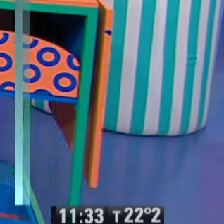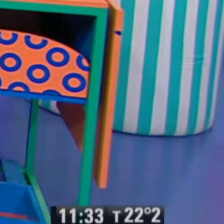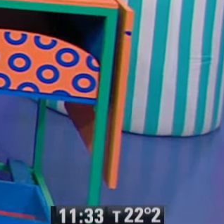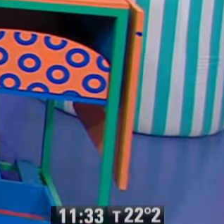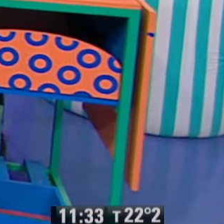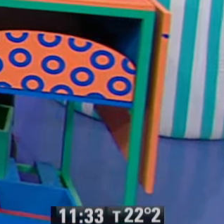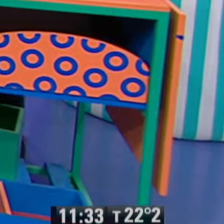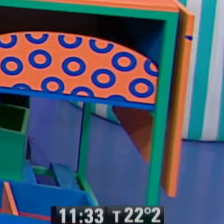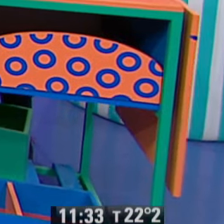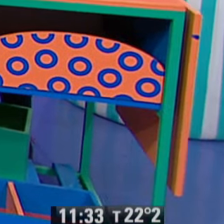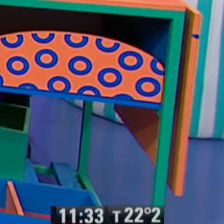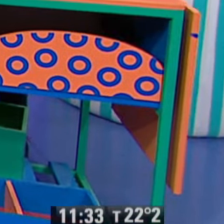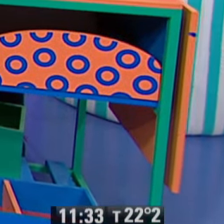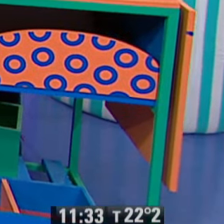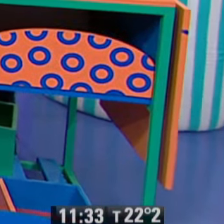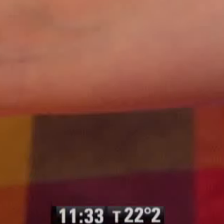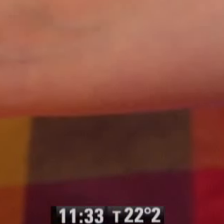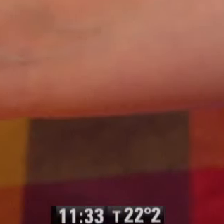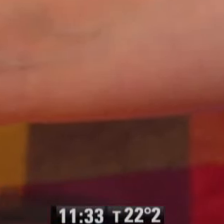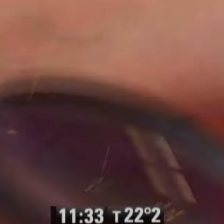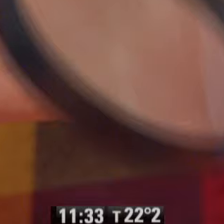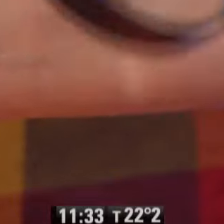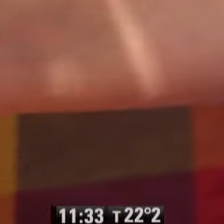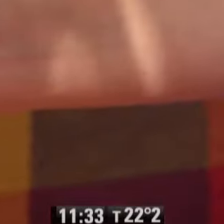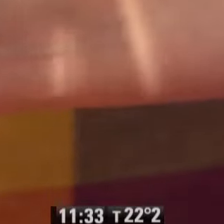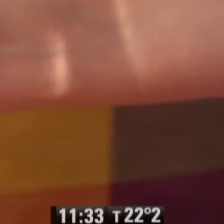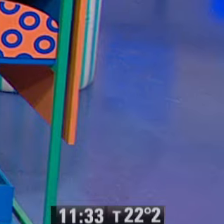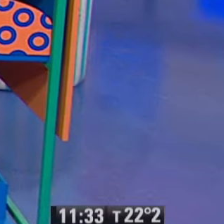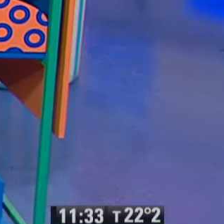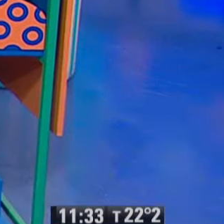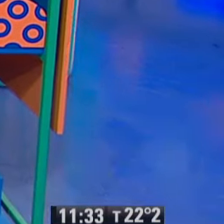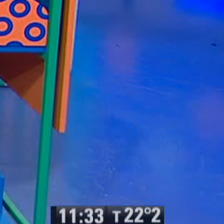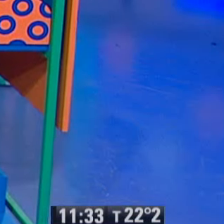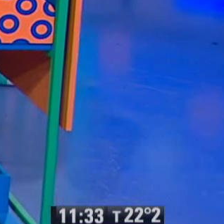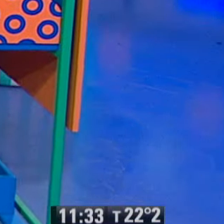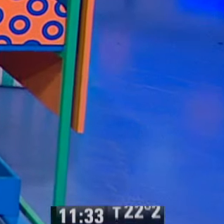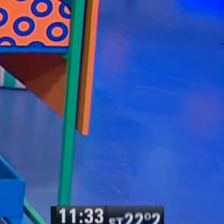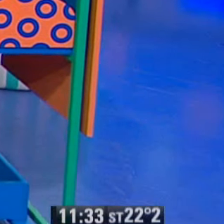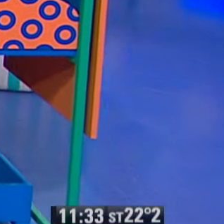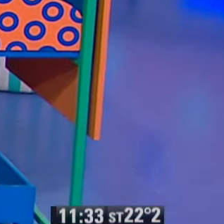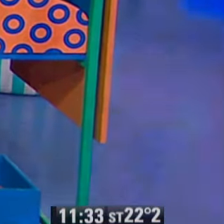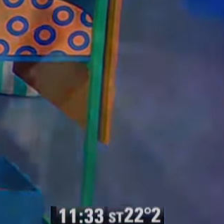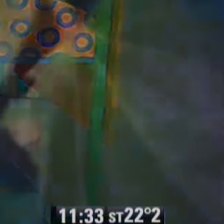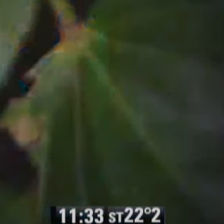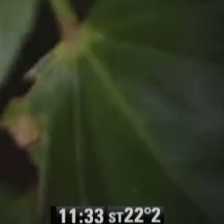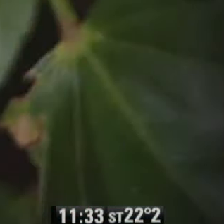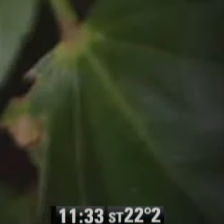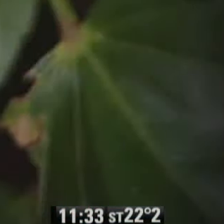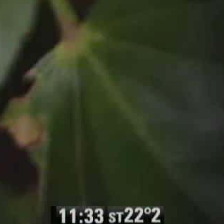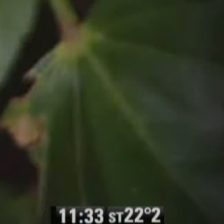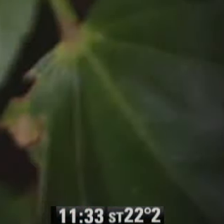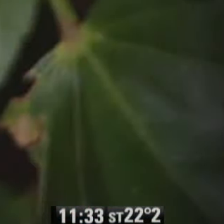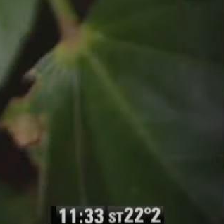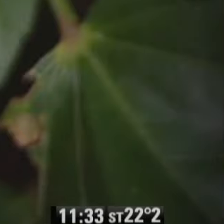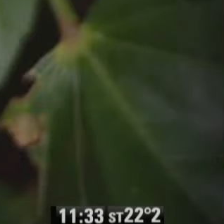tallo. Ahora, que si lo vemos con lupa... Y acá estamos viendo, de hecho, en la pantalla grande, estamos viendo un zoom donde podemos